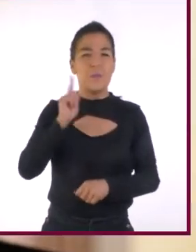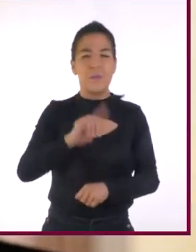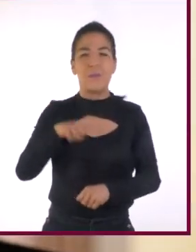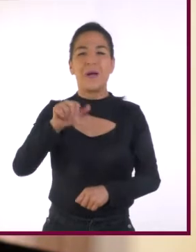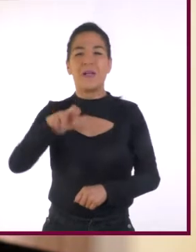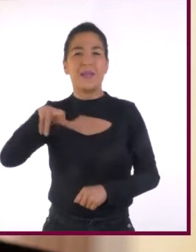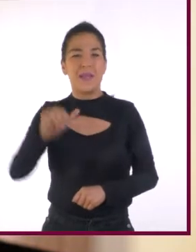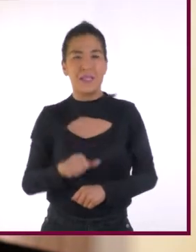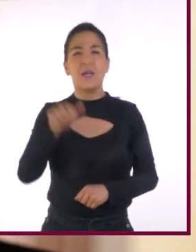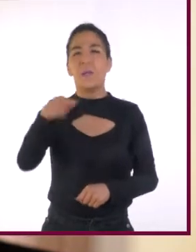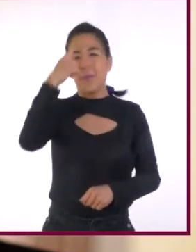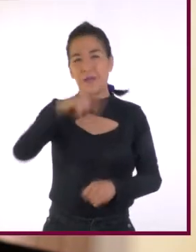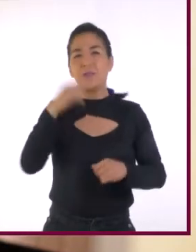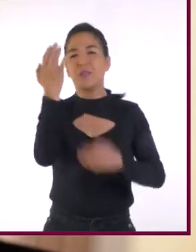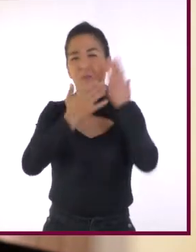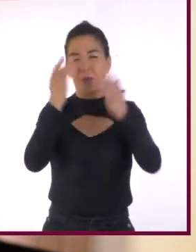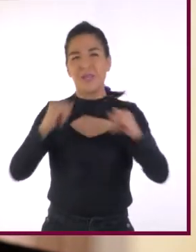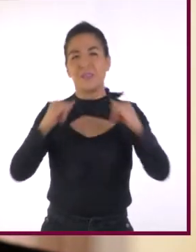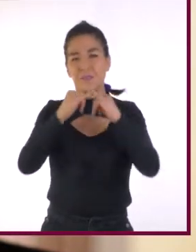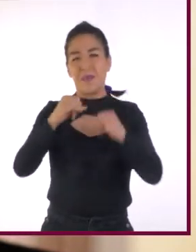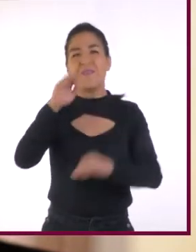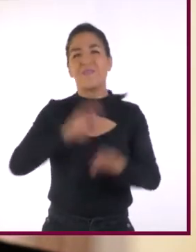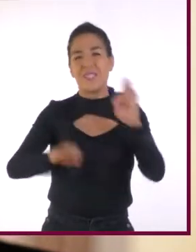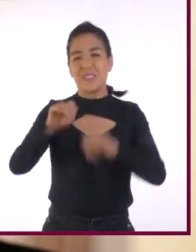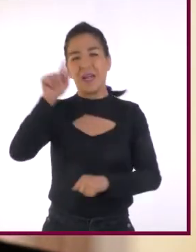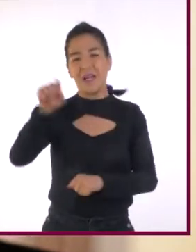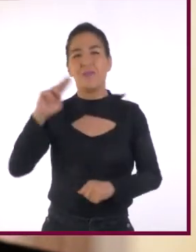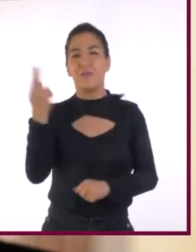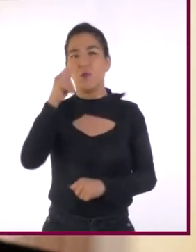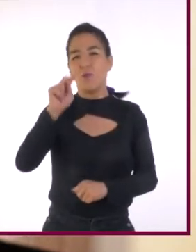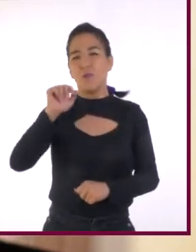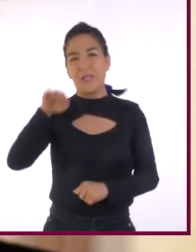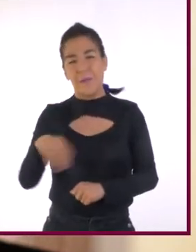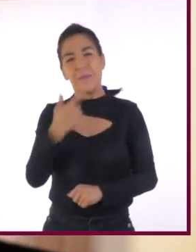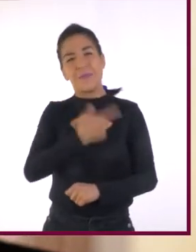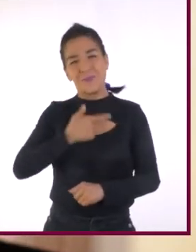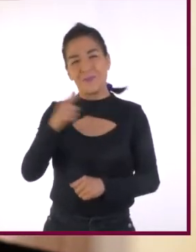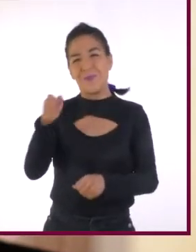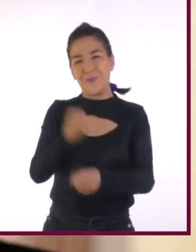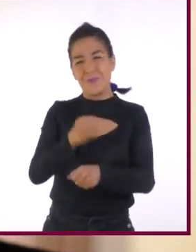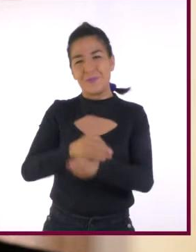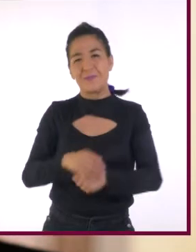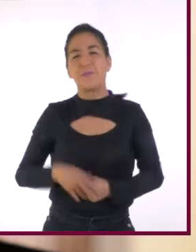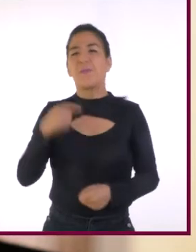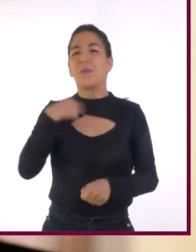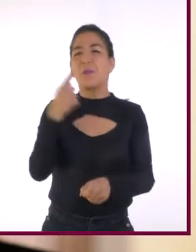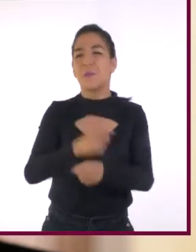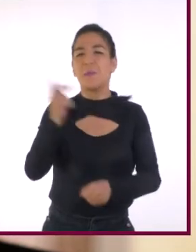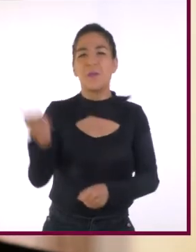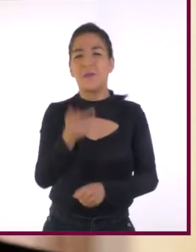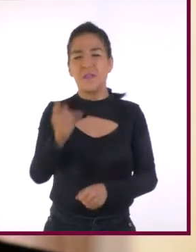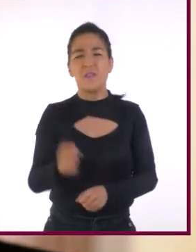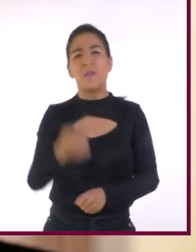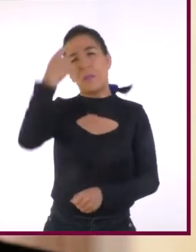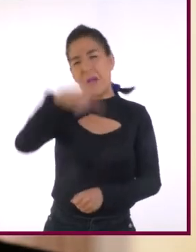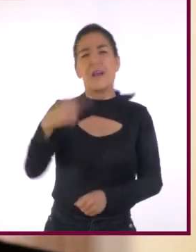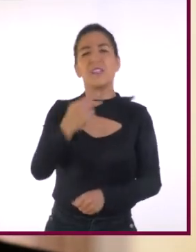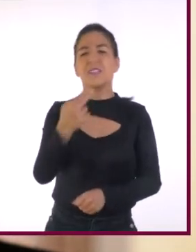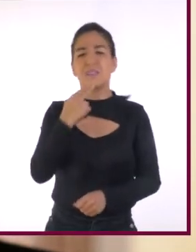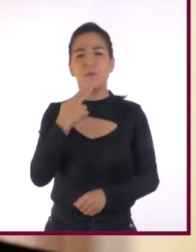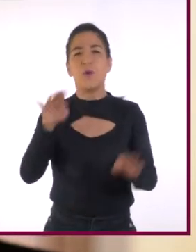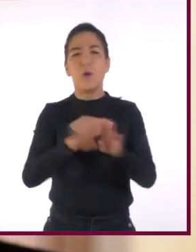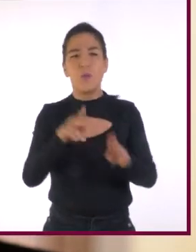doctora Mariana Vargas Magaña, quien labora en el Instituto de Física de la Universidad Nacional Autónoma de México. Doctora, un gusto tenerla aquí. Mi primera pregunta